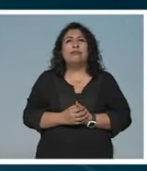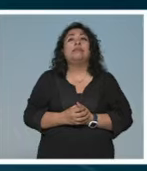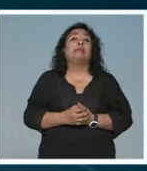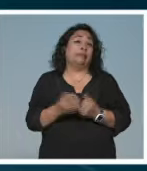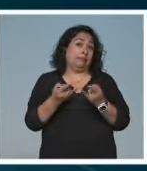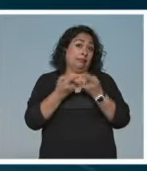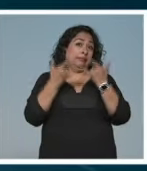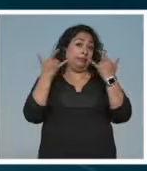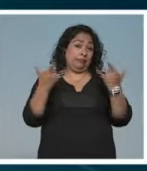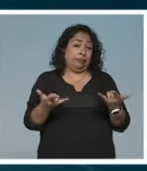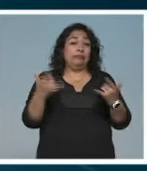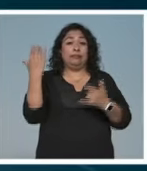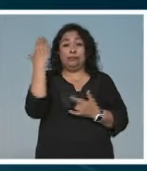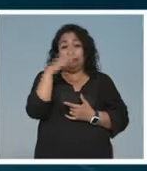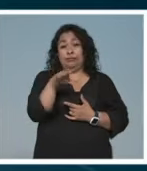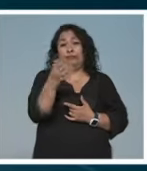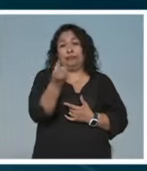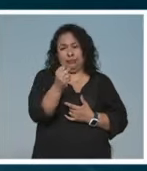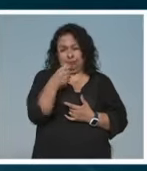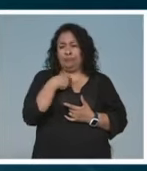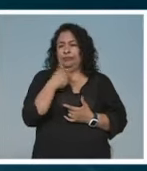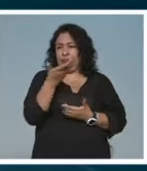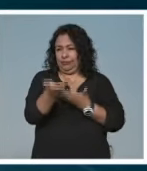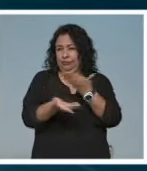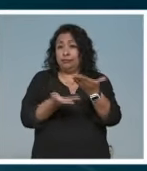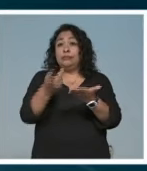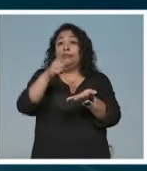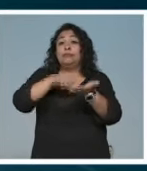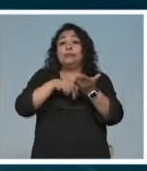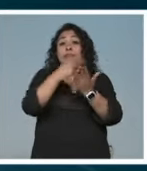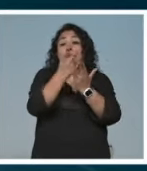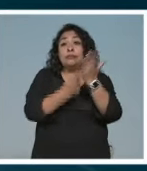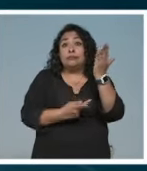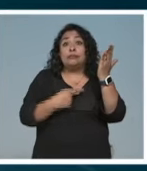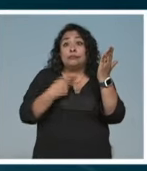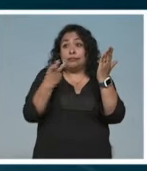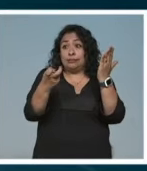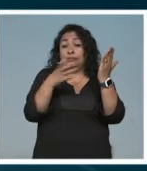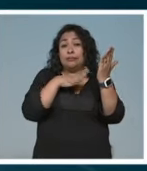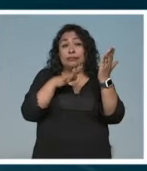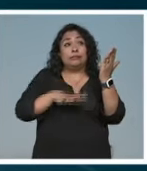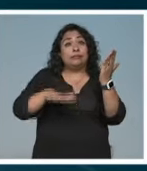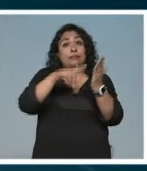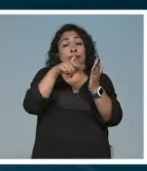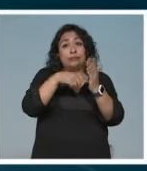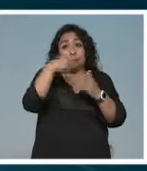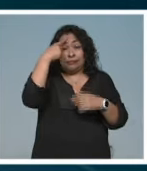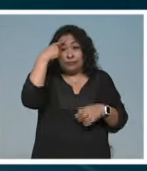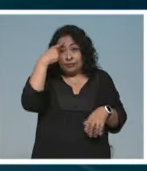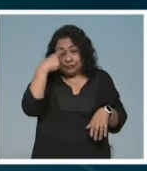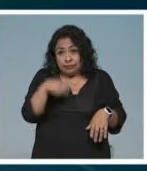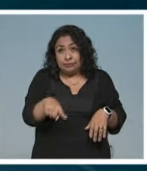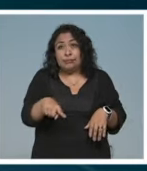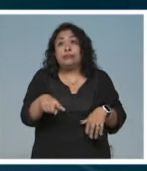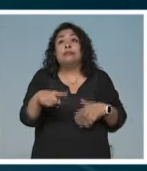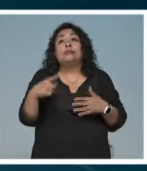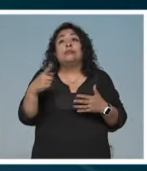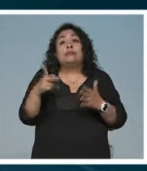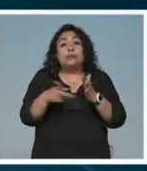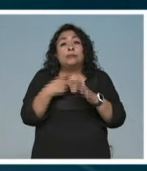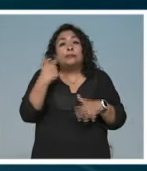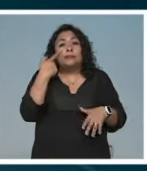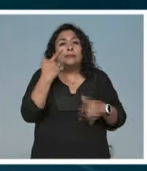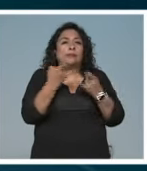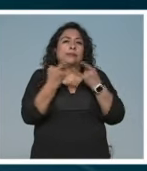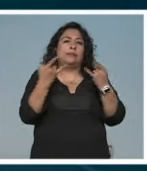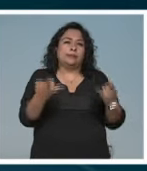la historia de Fotoseptiembre. Te puedo compartir que dentro del programa expositivo, pues eso, tendremos un espacio para revisitar esta